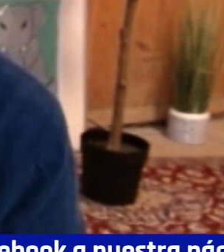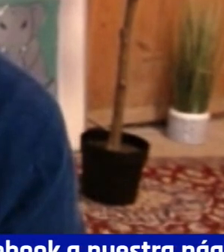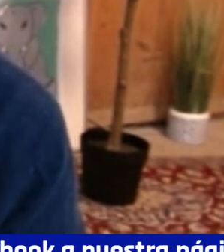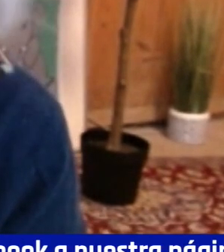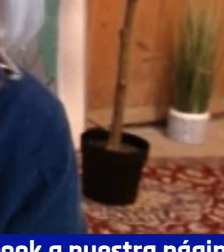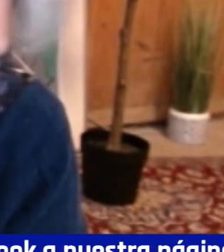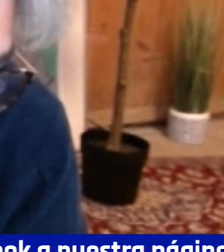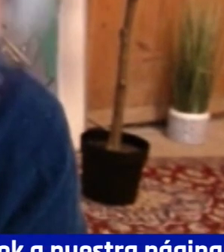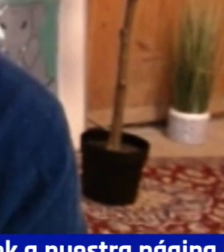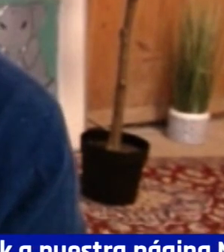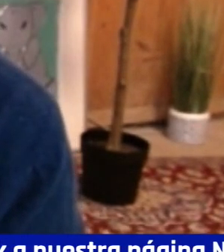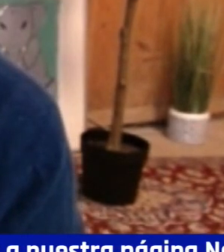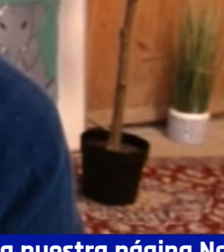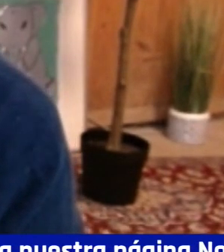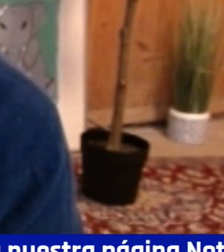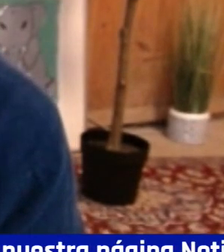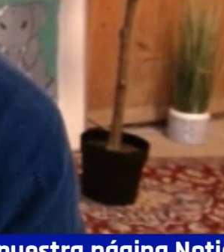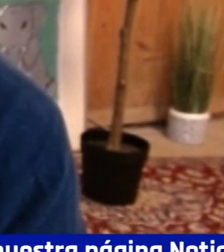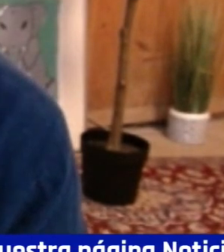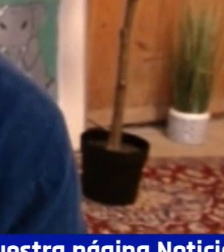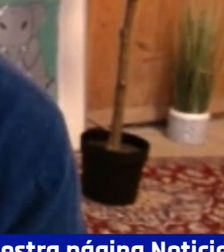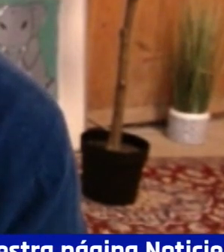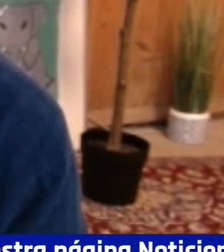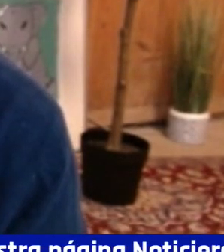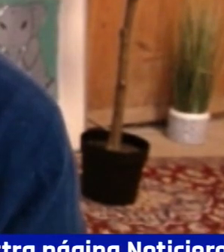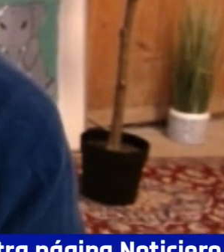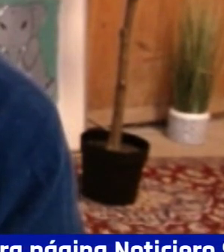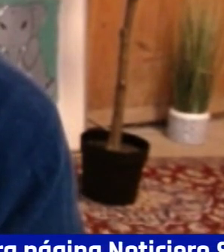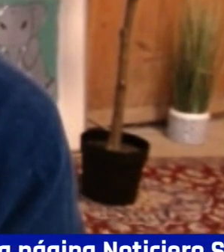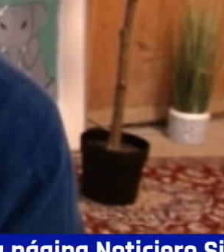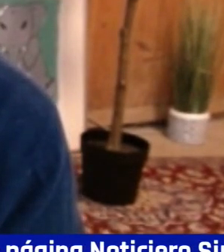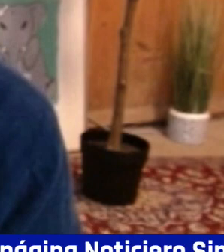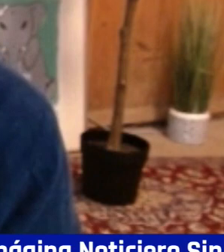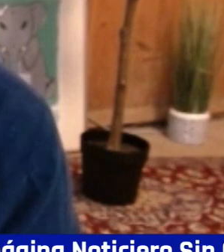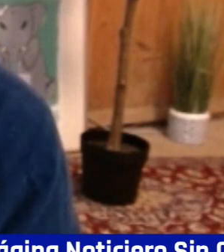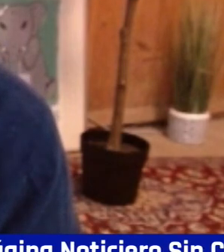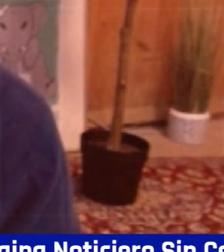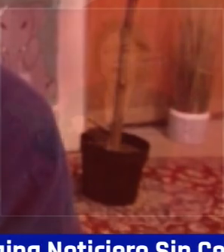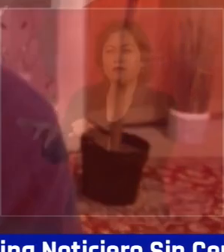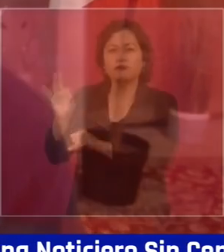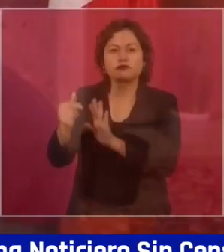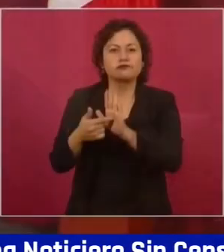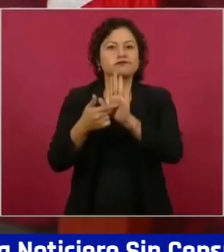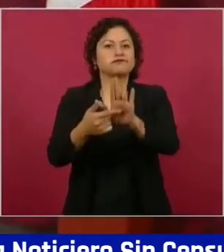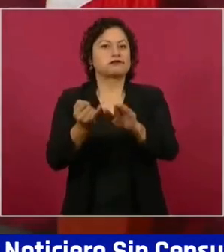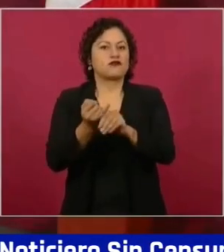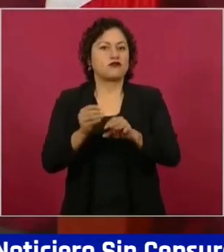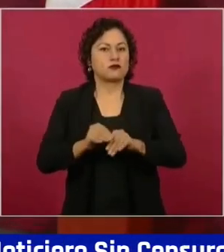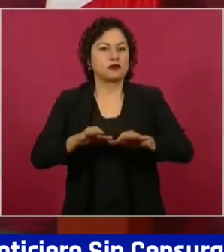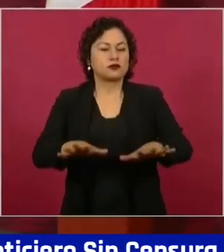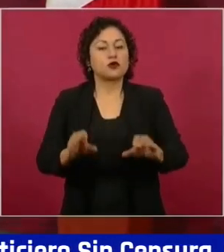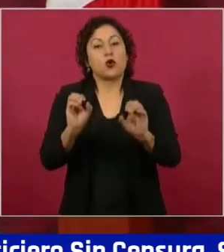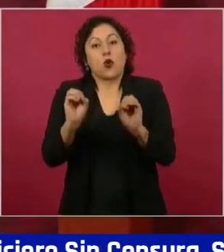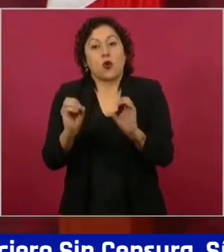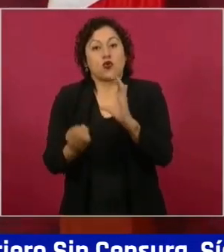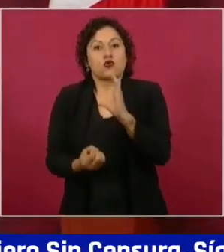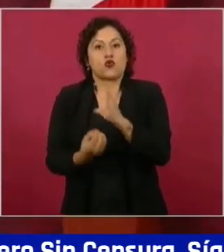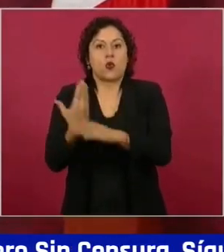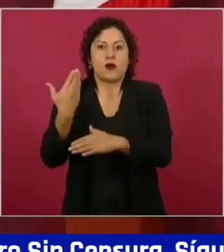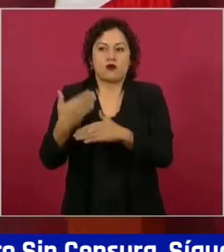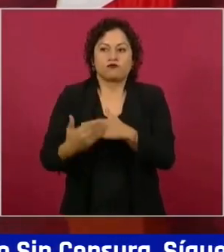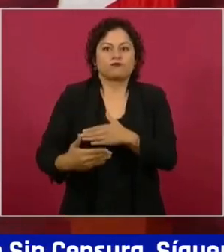El presidente dice, no, mira, discúlpame, pero yo no gané gracias al INE, fue gracias a la voluntad del pueblo, porque yo se lo digo, yo como Antonio Ruiz se lo